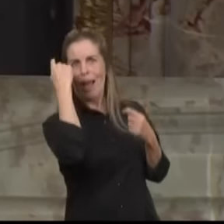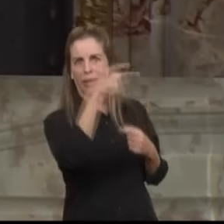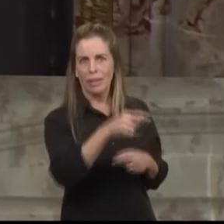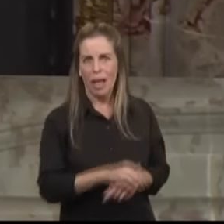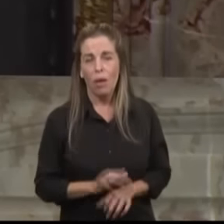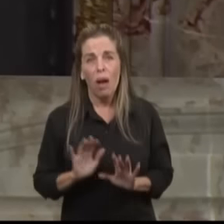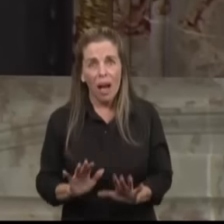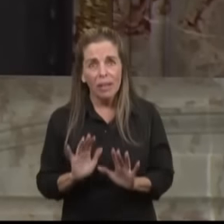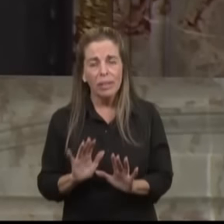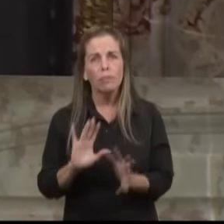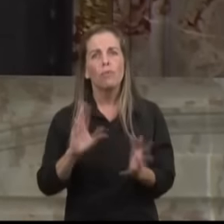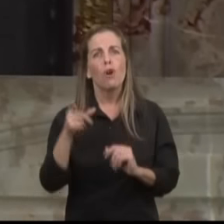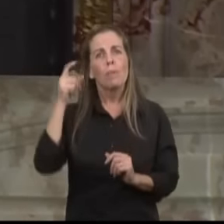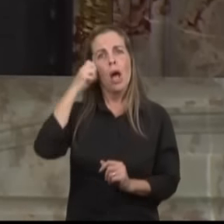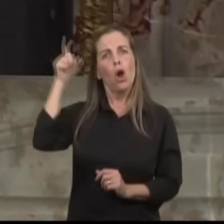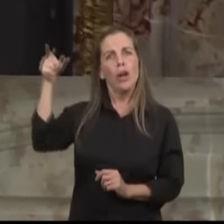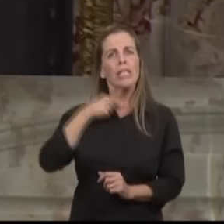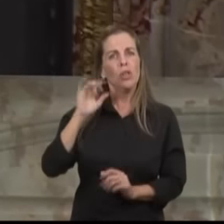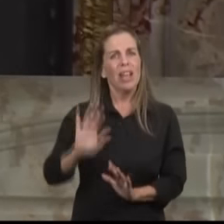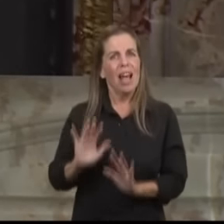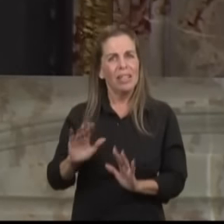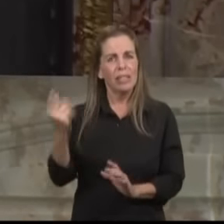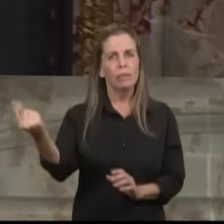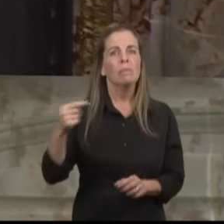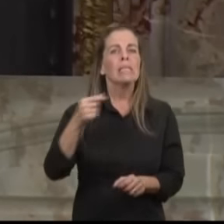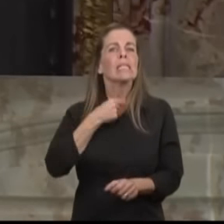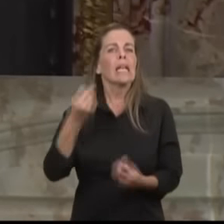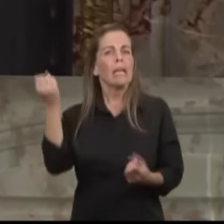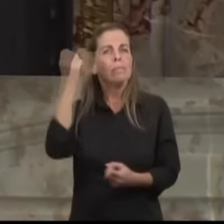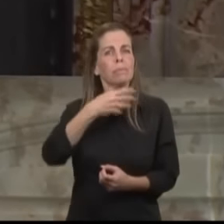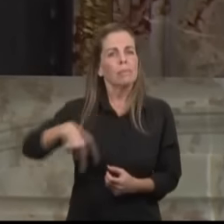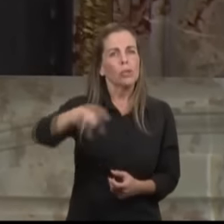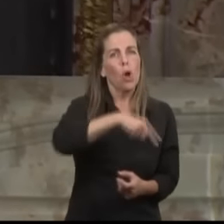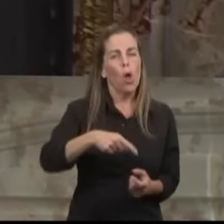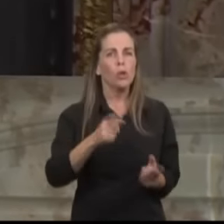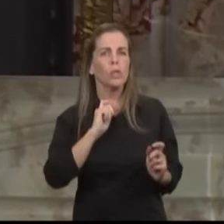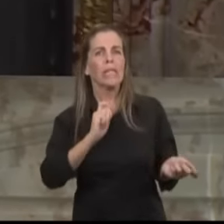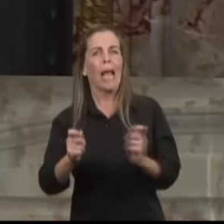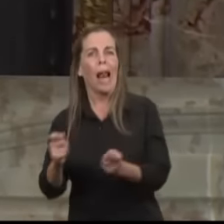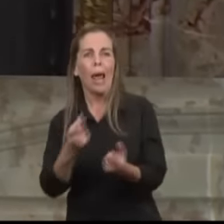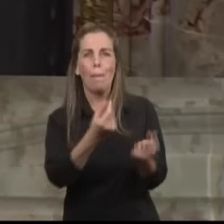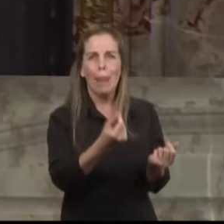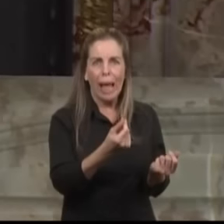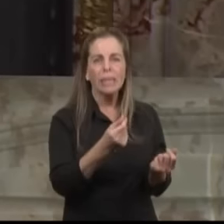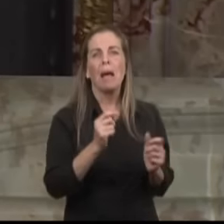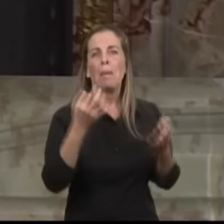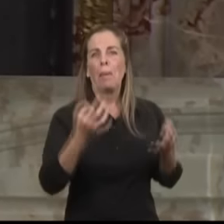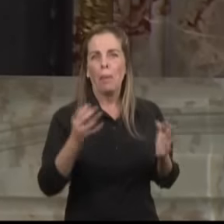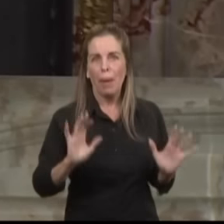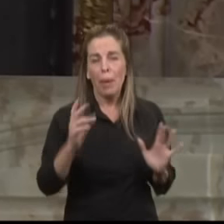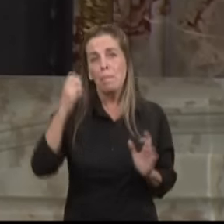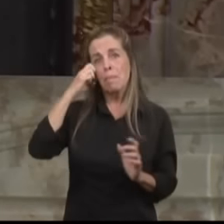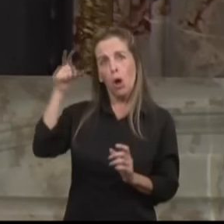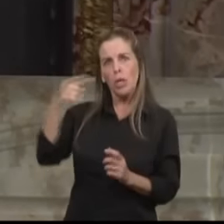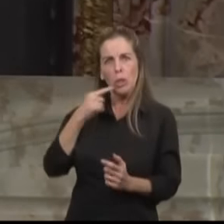el camino que propone este Congreso, que nos quiere convencer de que imprimiendo dinero y regalarlo funciona. Según ellos, se